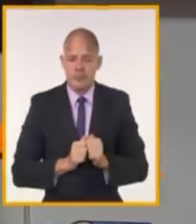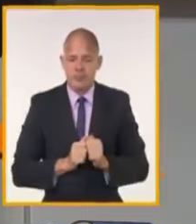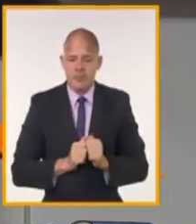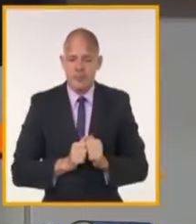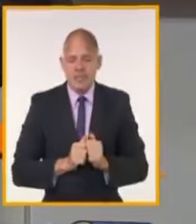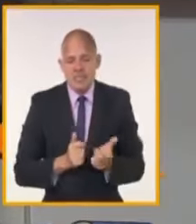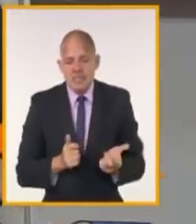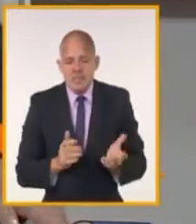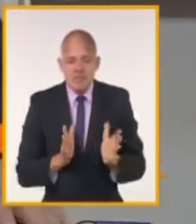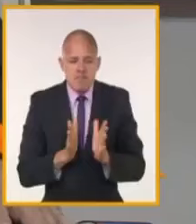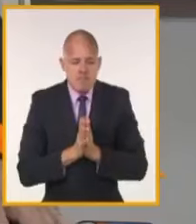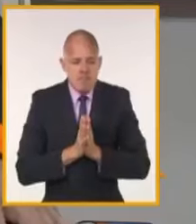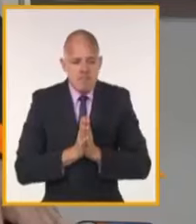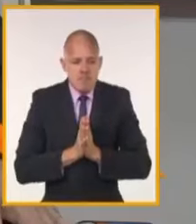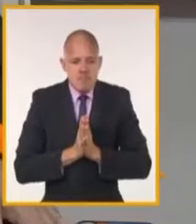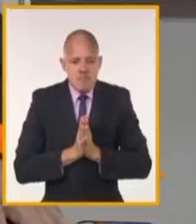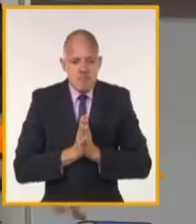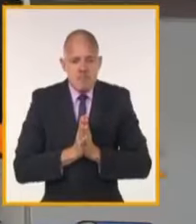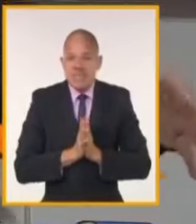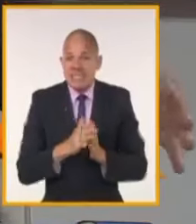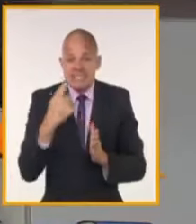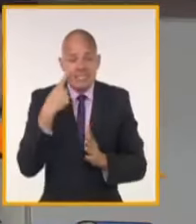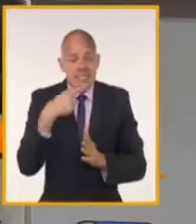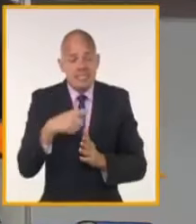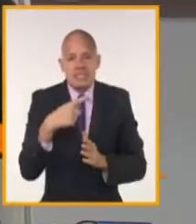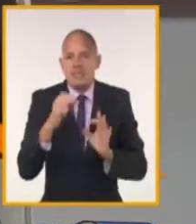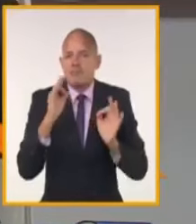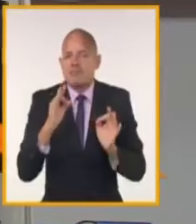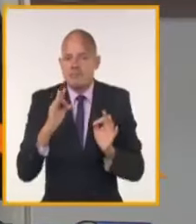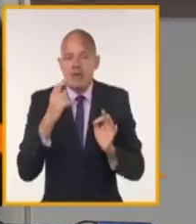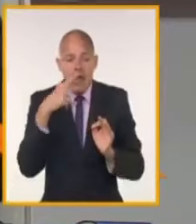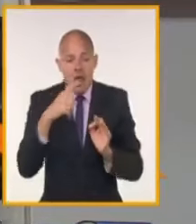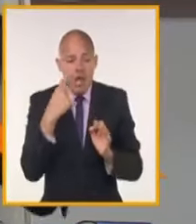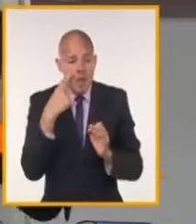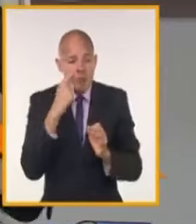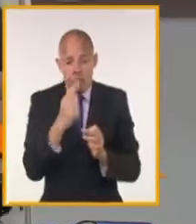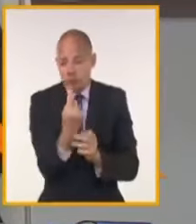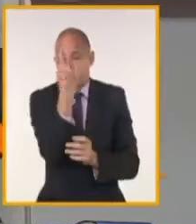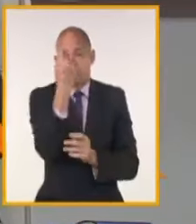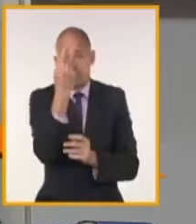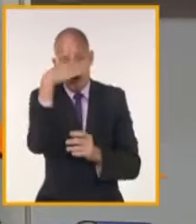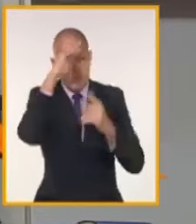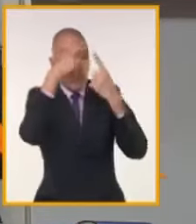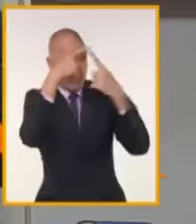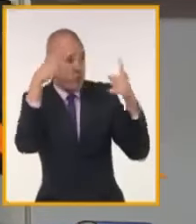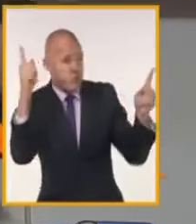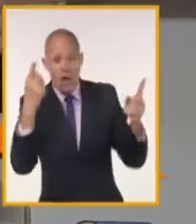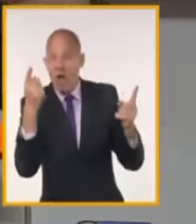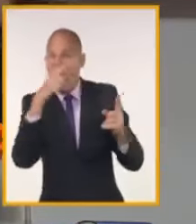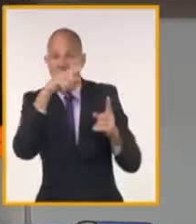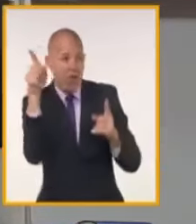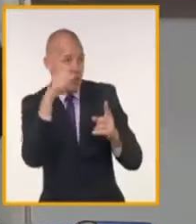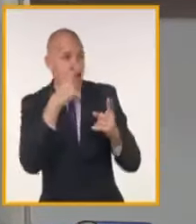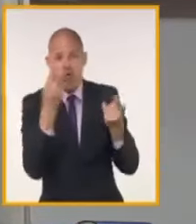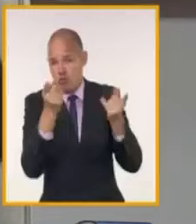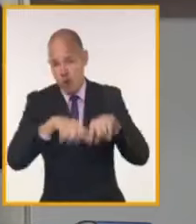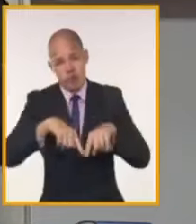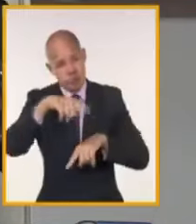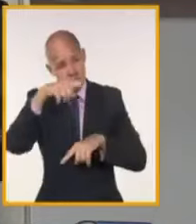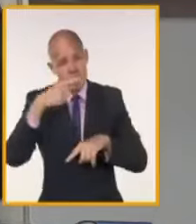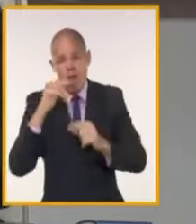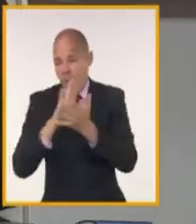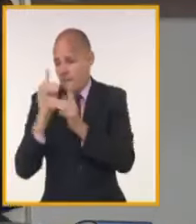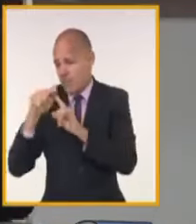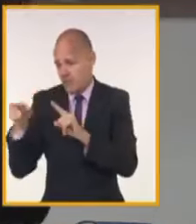digamos una un patrón de medida para el resto de la de las termoeléctricas que amaba luchan por acercarse guitera va en ese